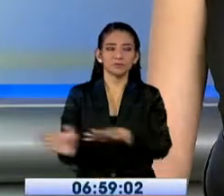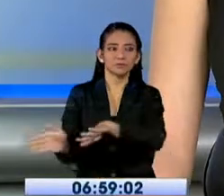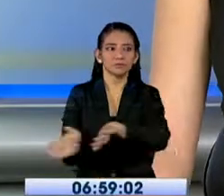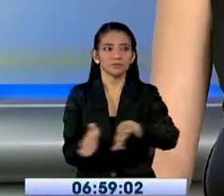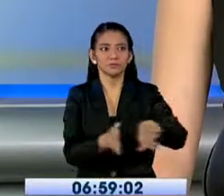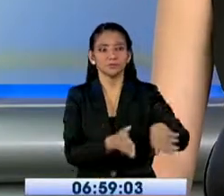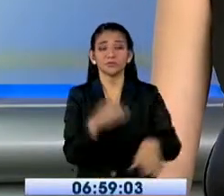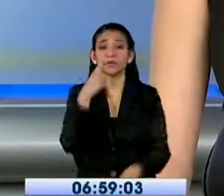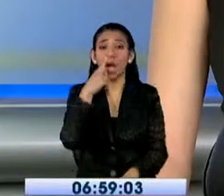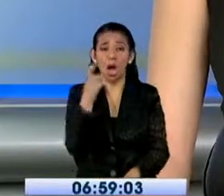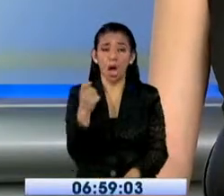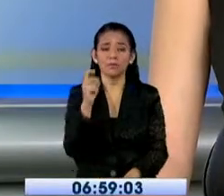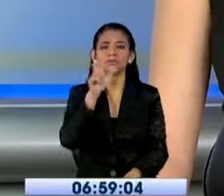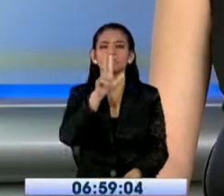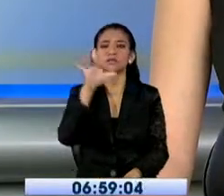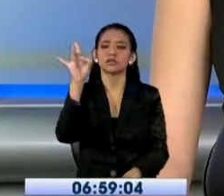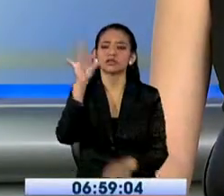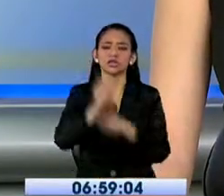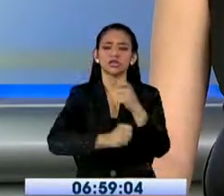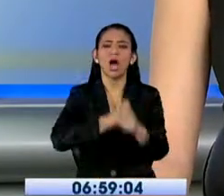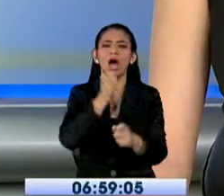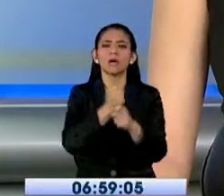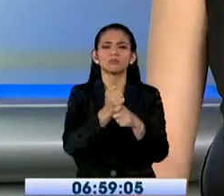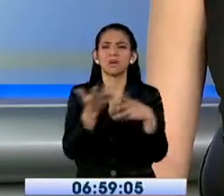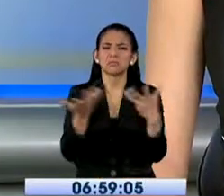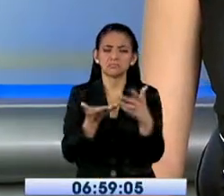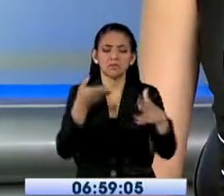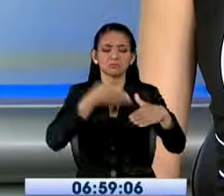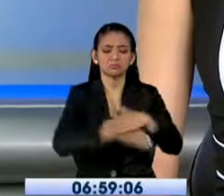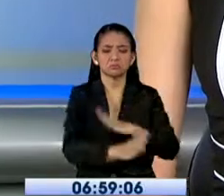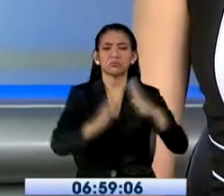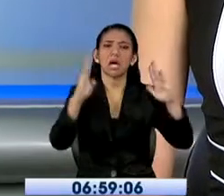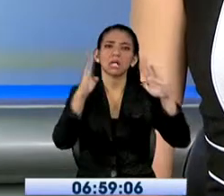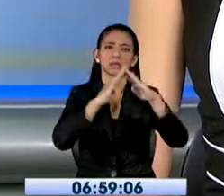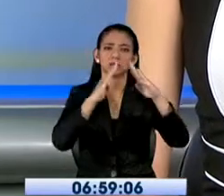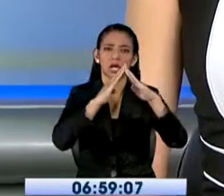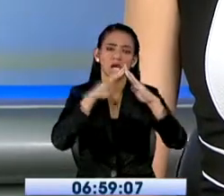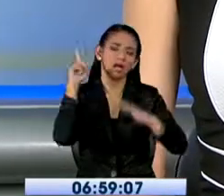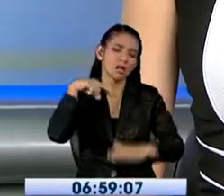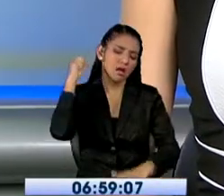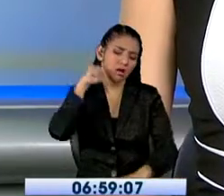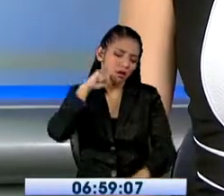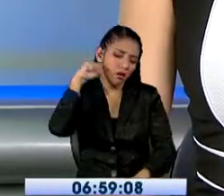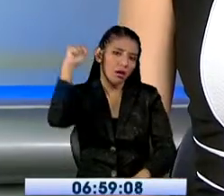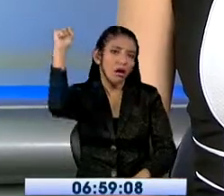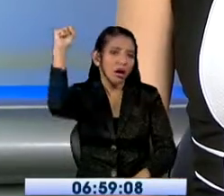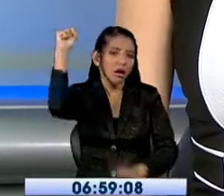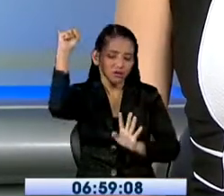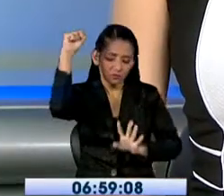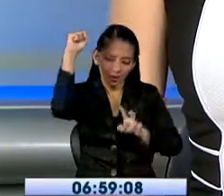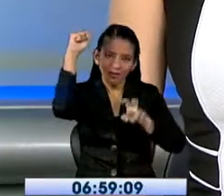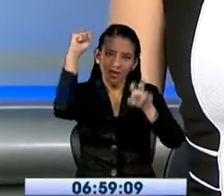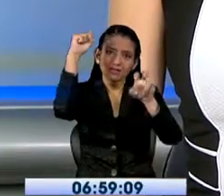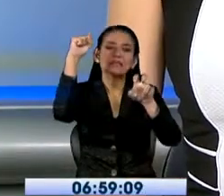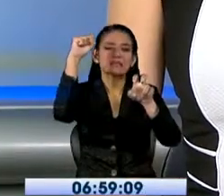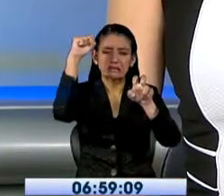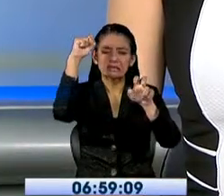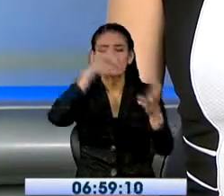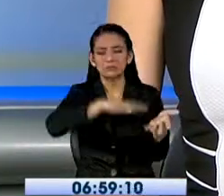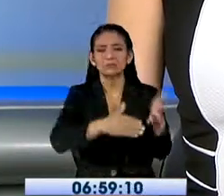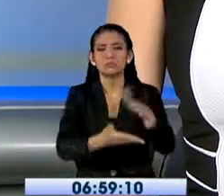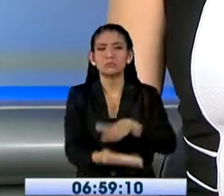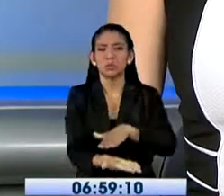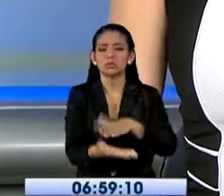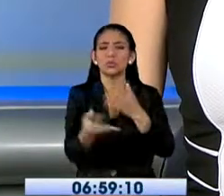Un hombre de aproximadamente 38 años de edad fue encontrado sin vida, colgado con una cuerda de las gradas de la casa donde residía. El hecho ocurrió